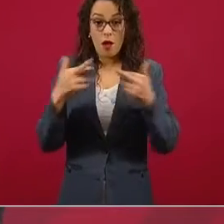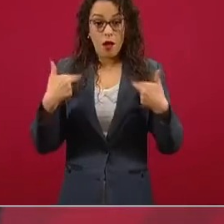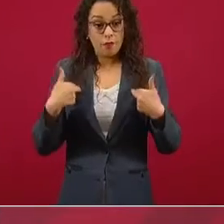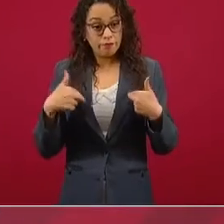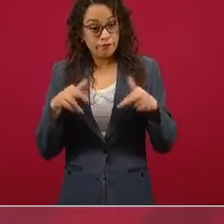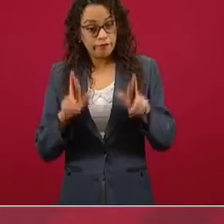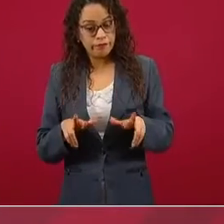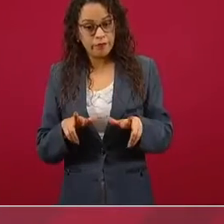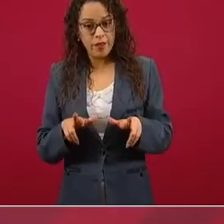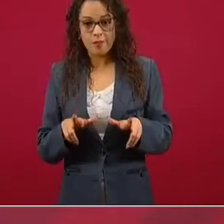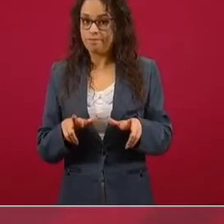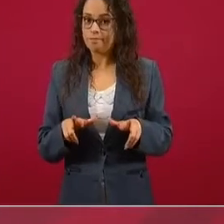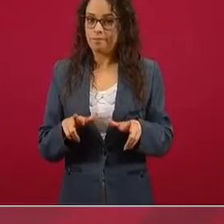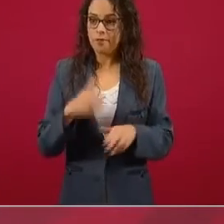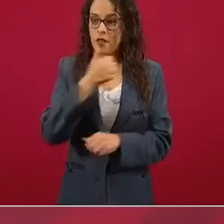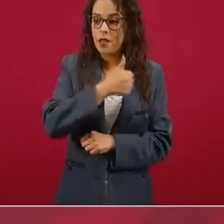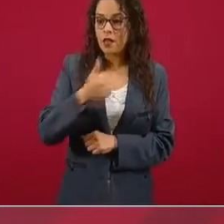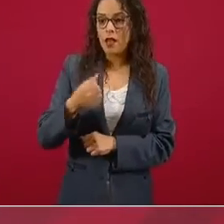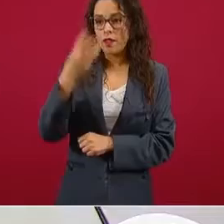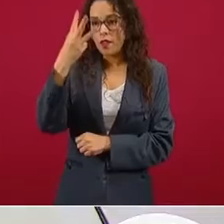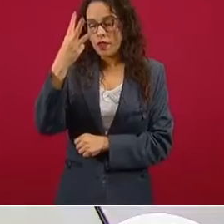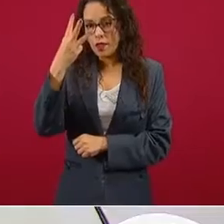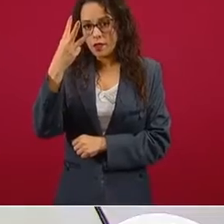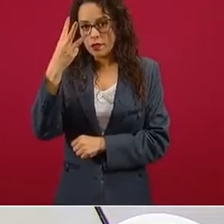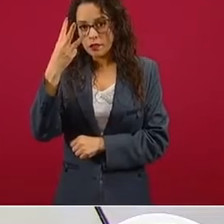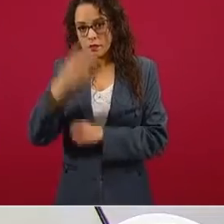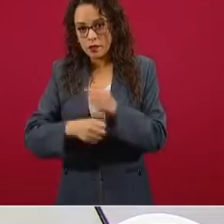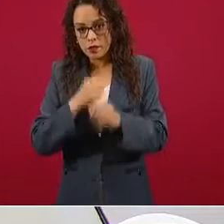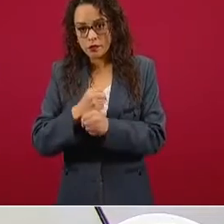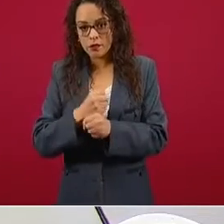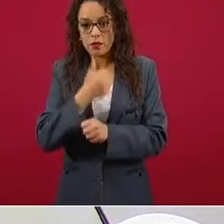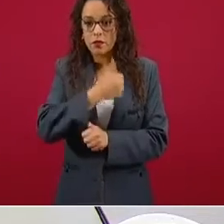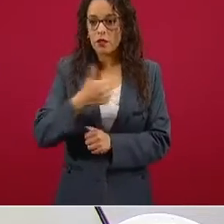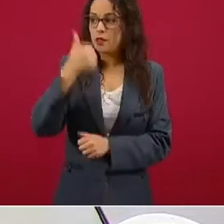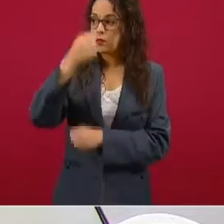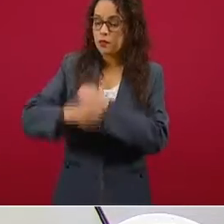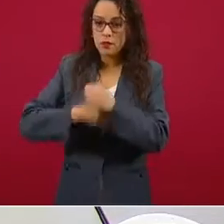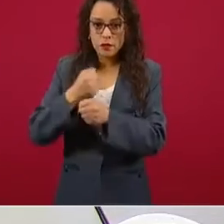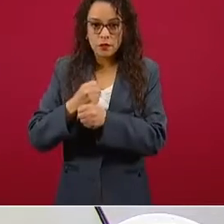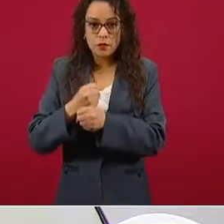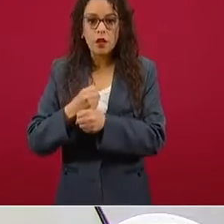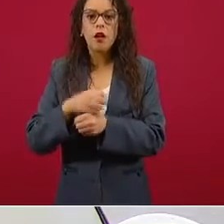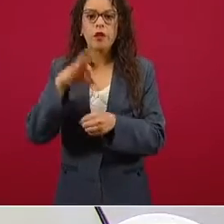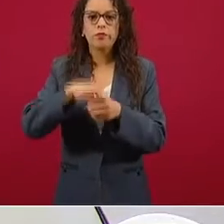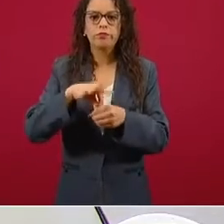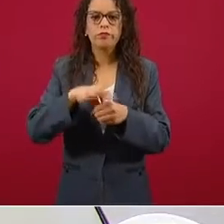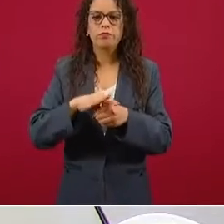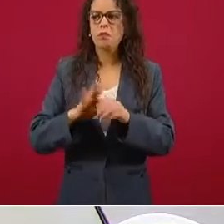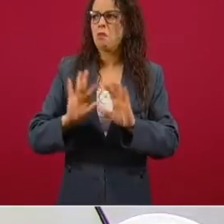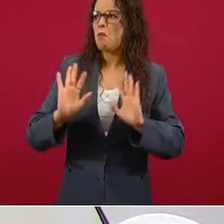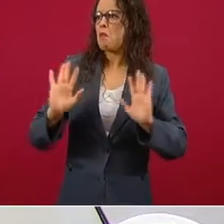es cada 3, cada 6 años hay una elección, votamos y ya.